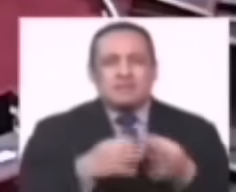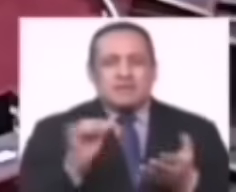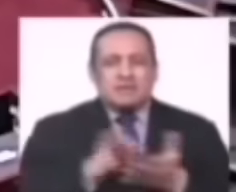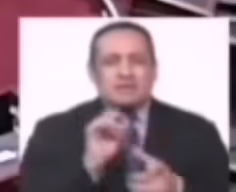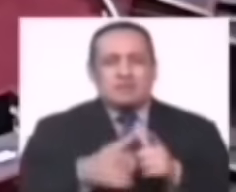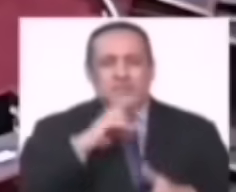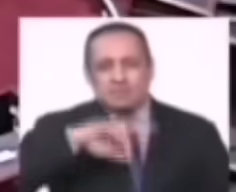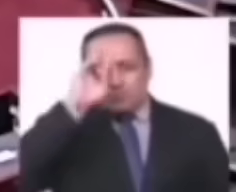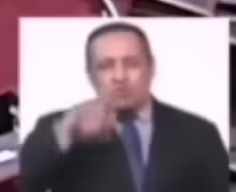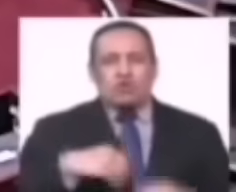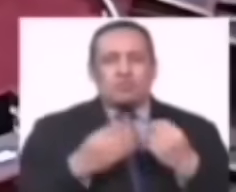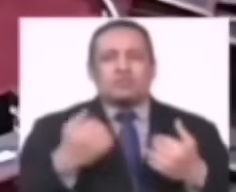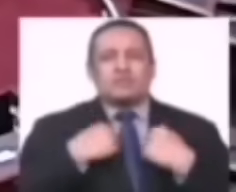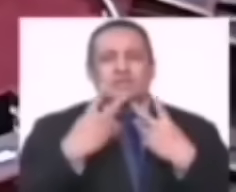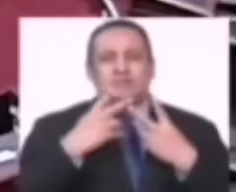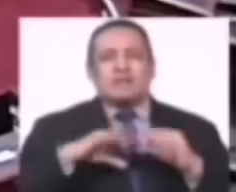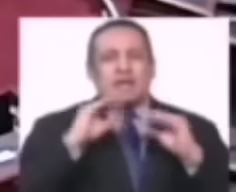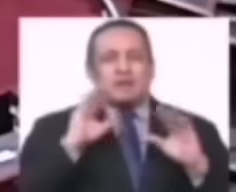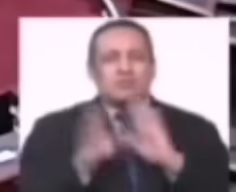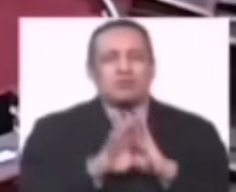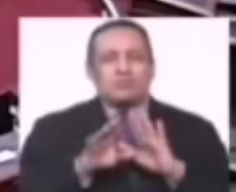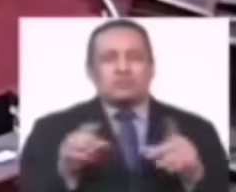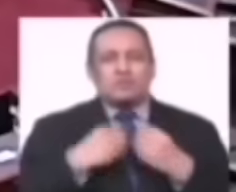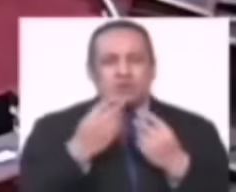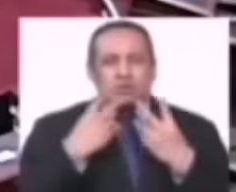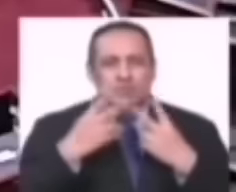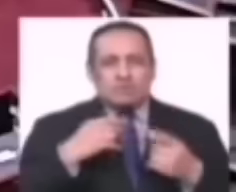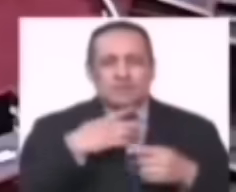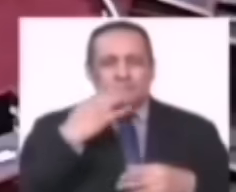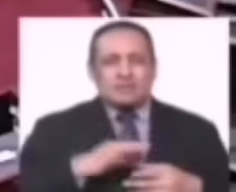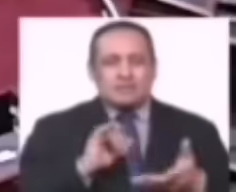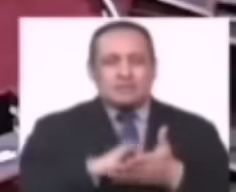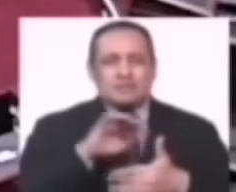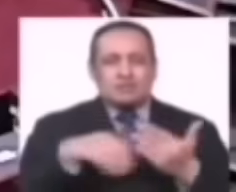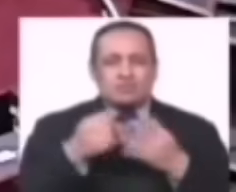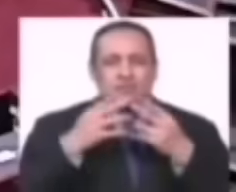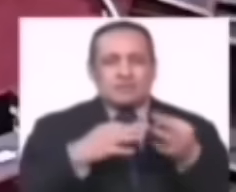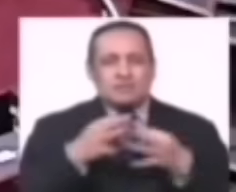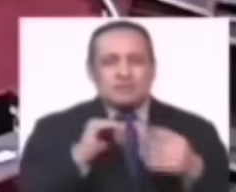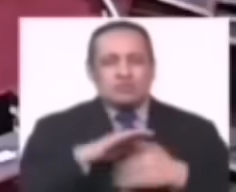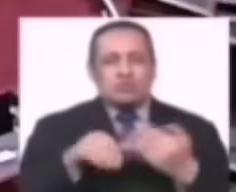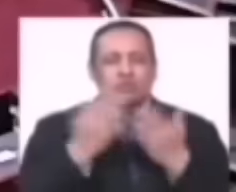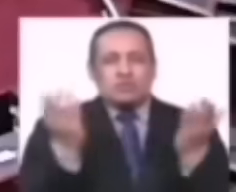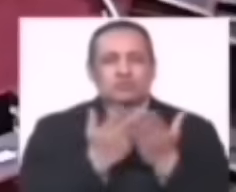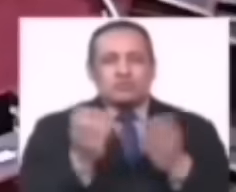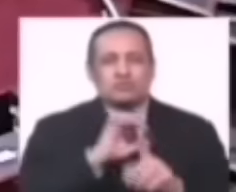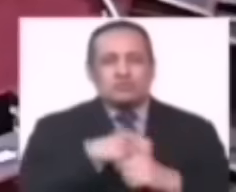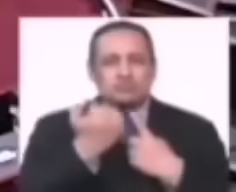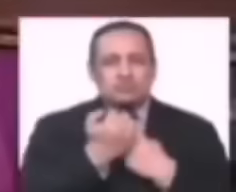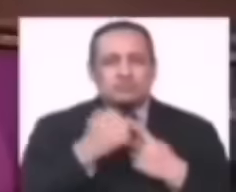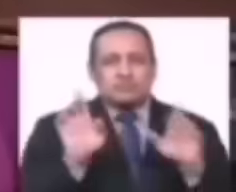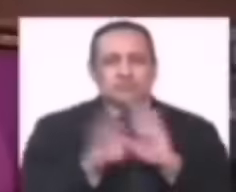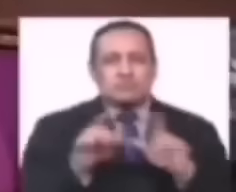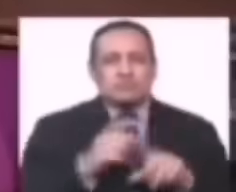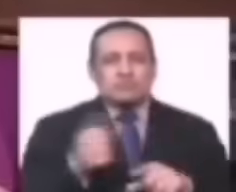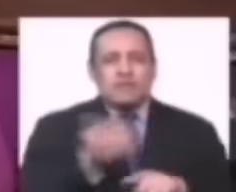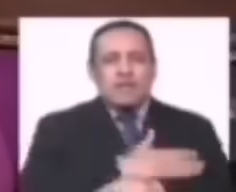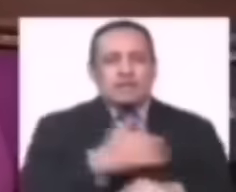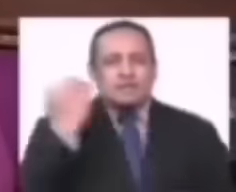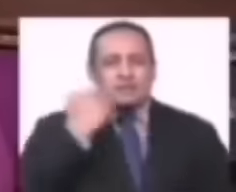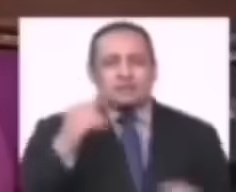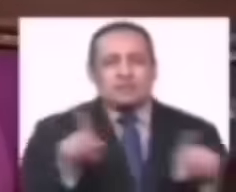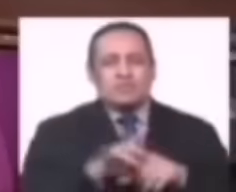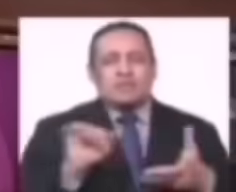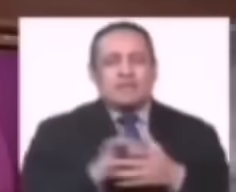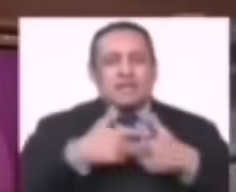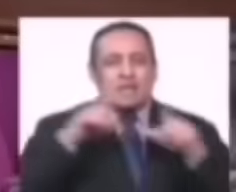peruanos cómo se tiene que hablar? Cuando en realidad lo que hablan todos los estudios sociológicos, antropológicos, es que el